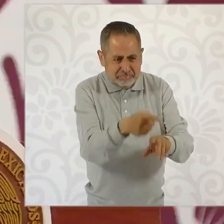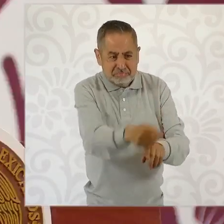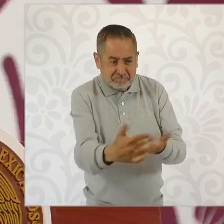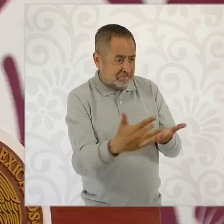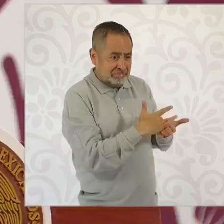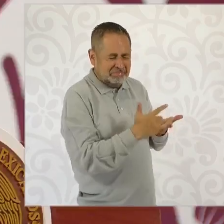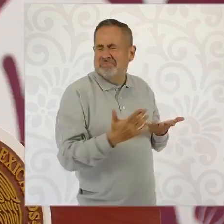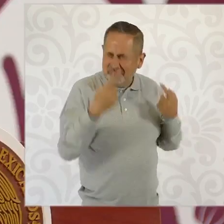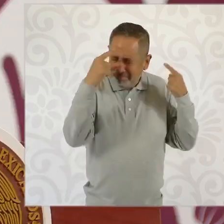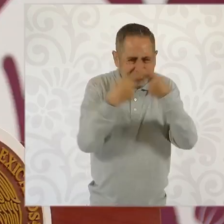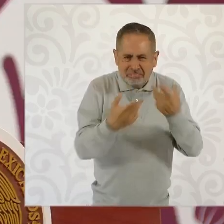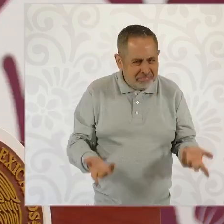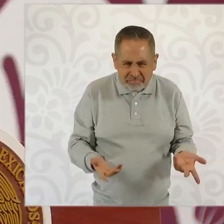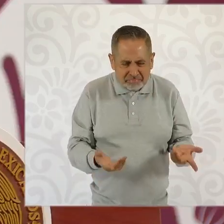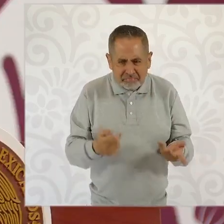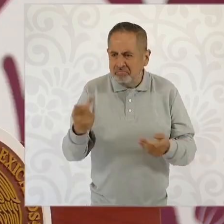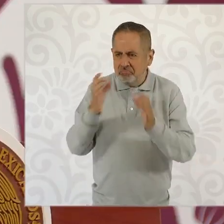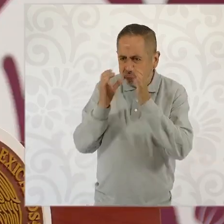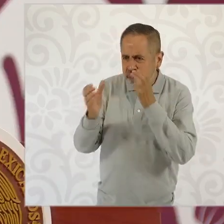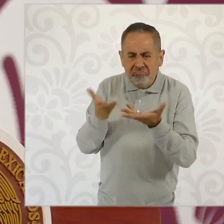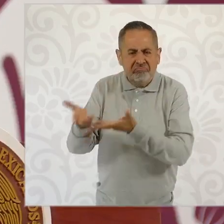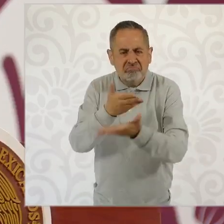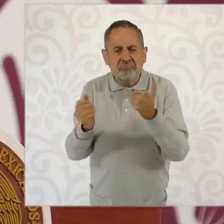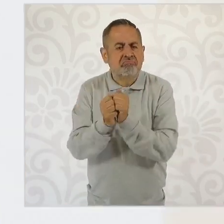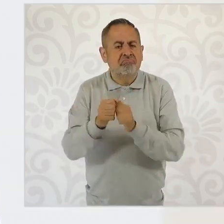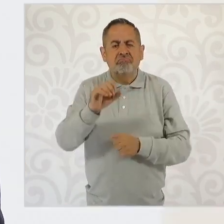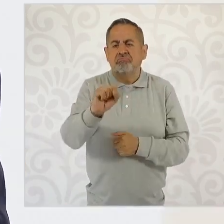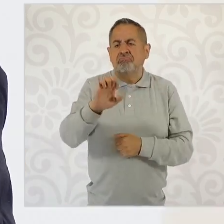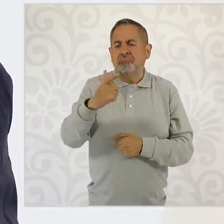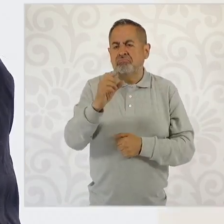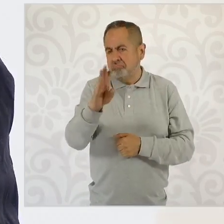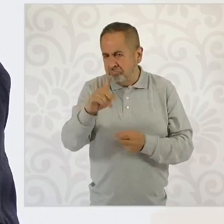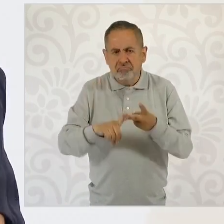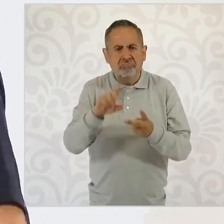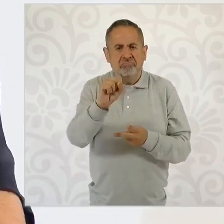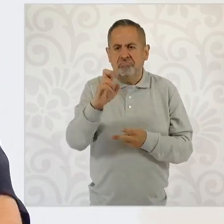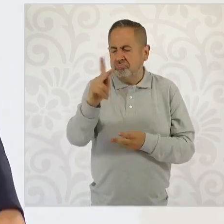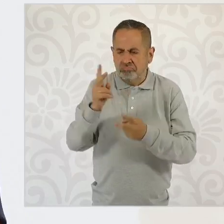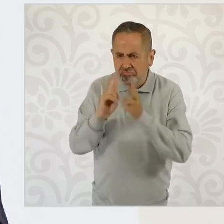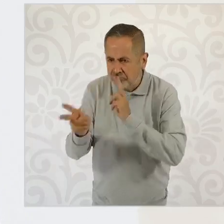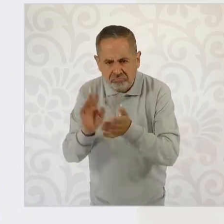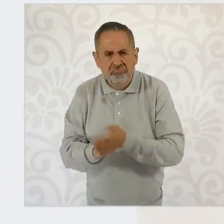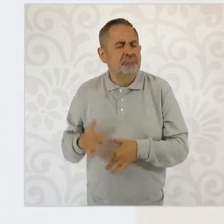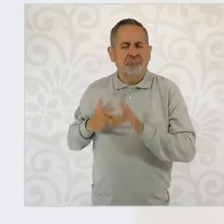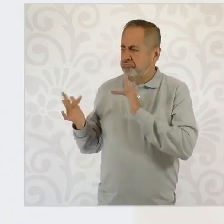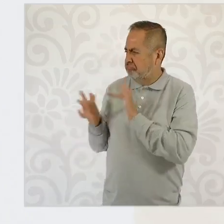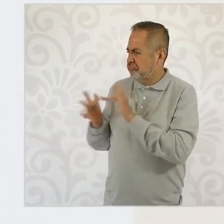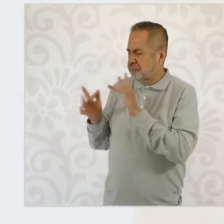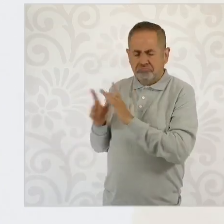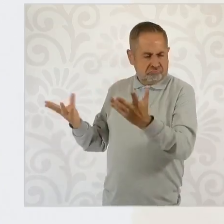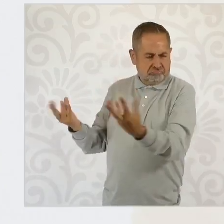Entonces el diálogo está abierto con la Secretaría de Gobernación y el Secretario de Educación Pública. Yo estoy en contacto permanente con